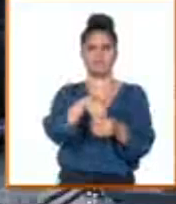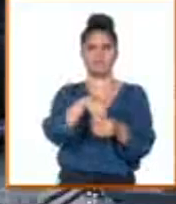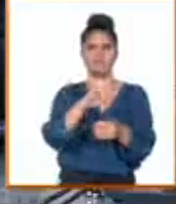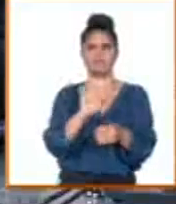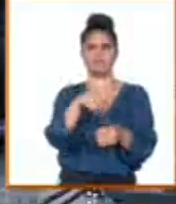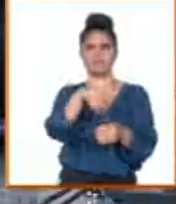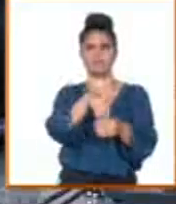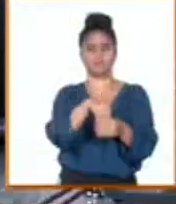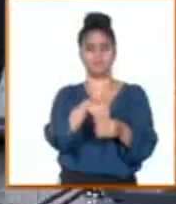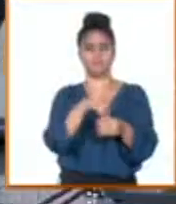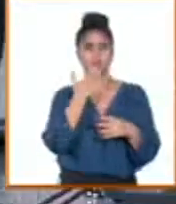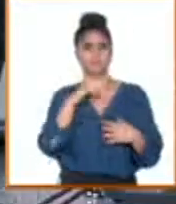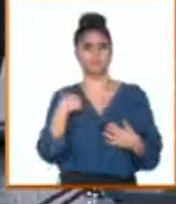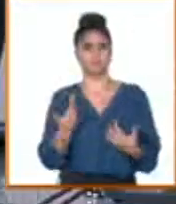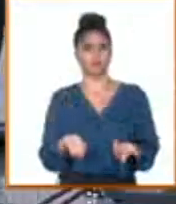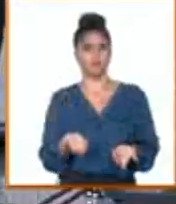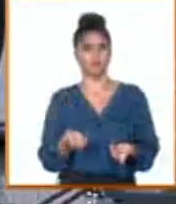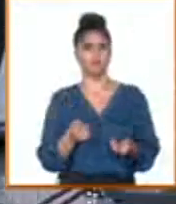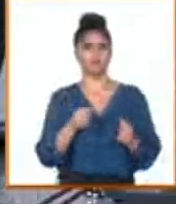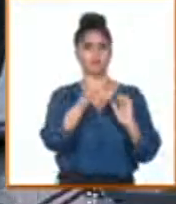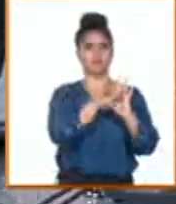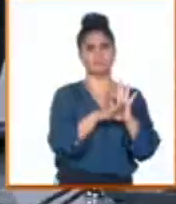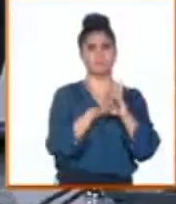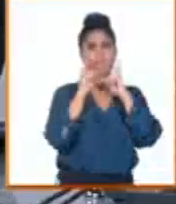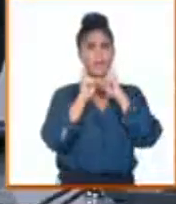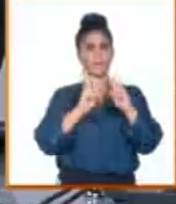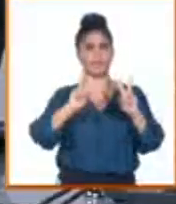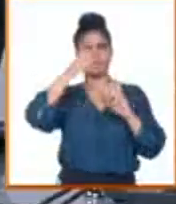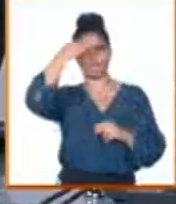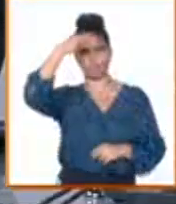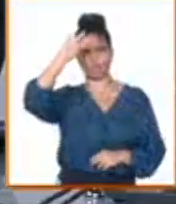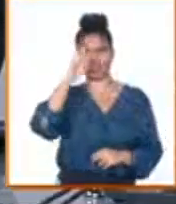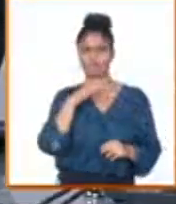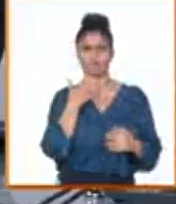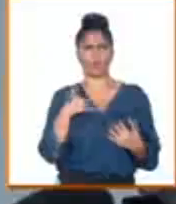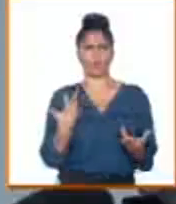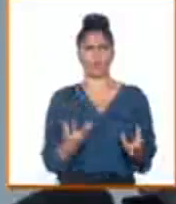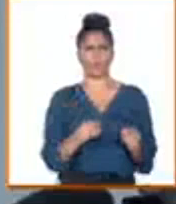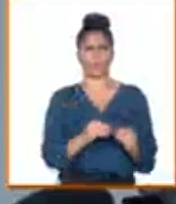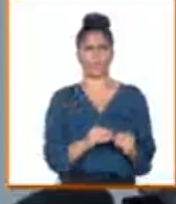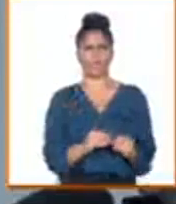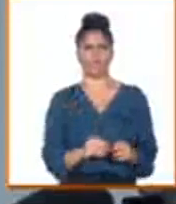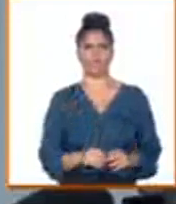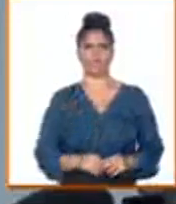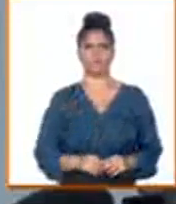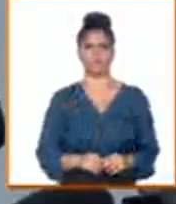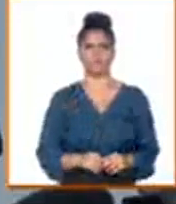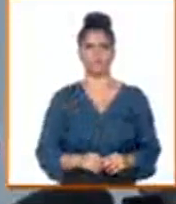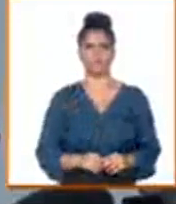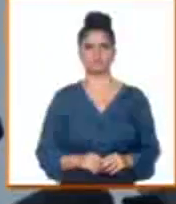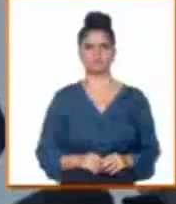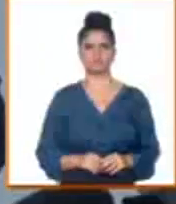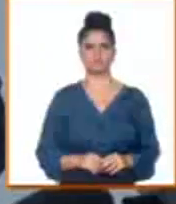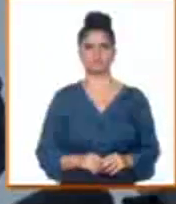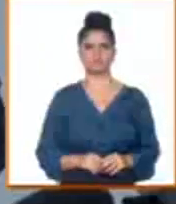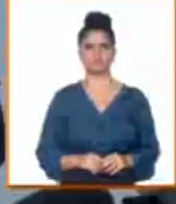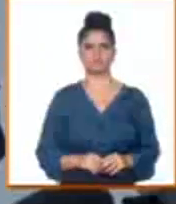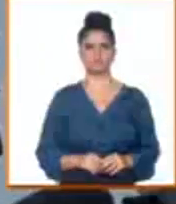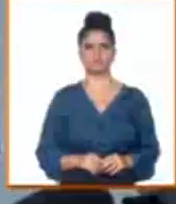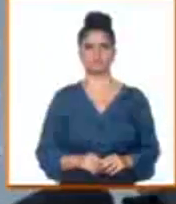puede impactar realmente en la vida de los cubanos? Sí, el ámbito comunitario tiene dinámicas diferentes a lo